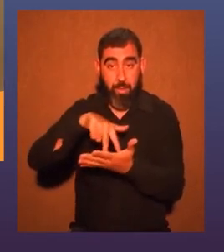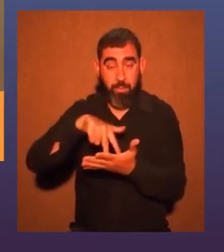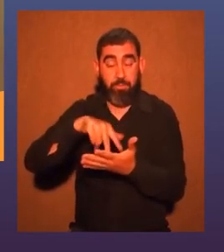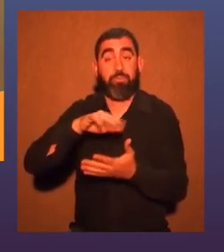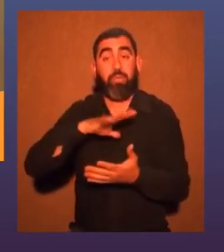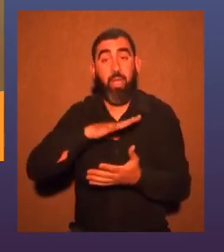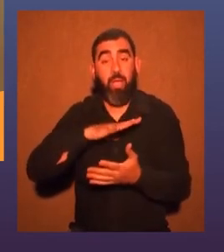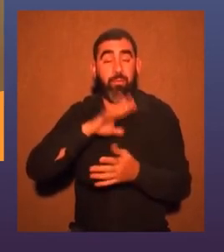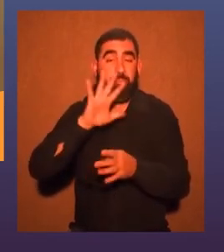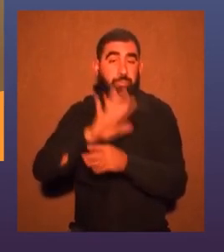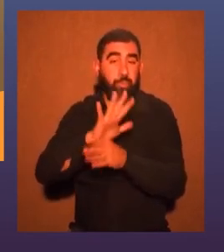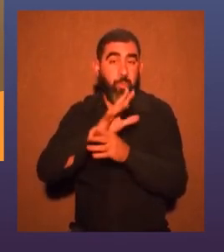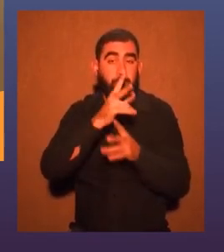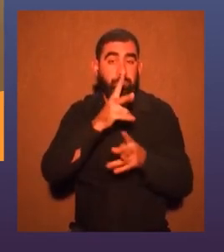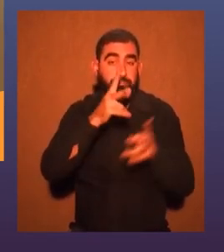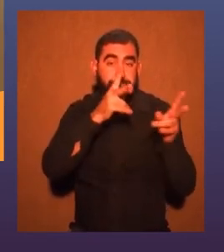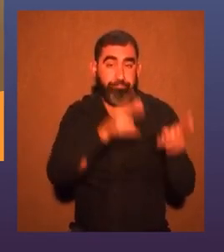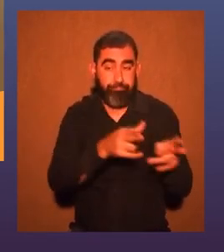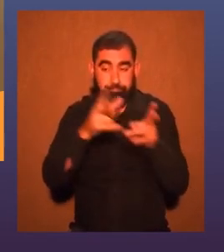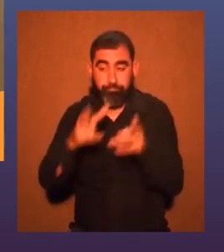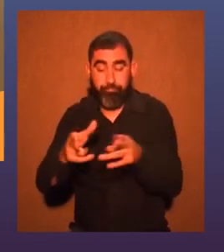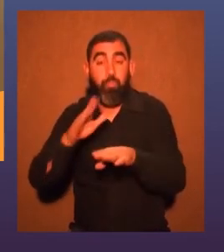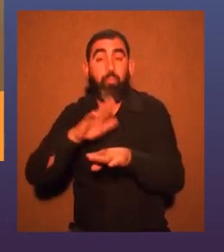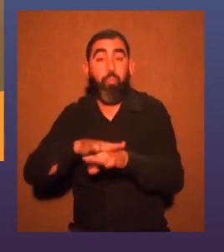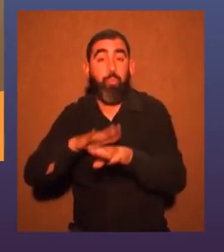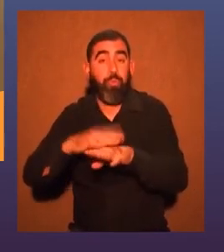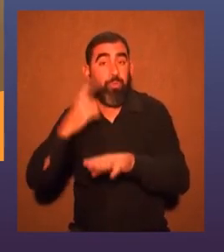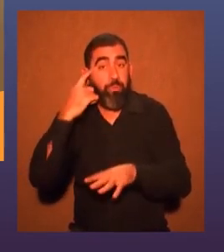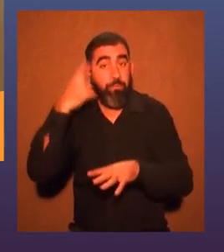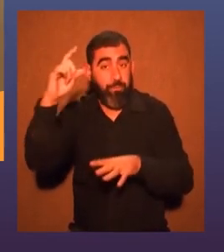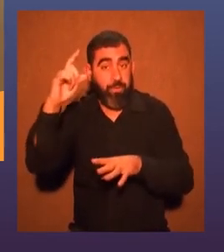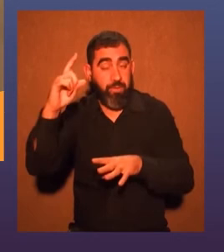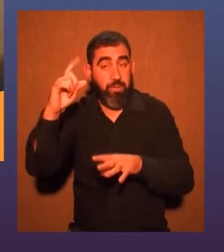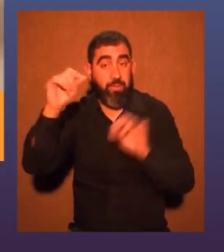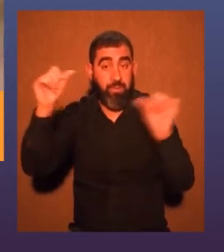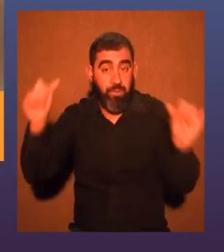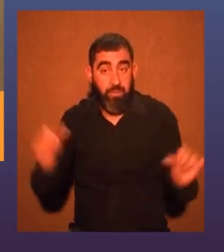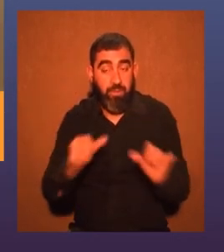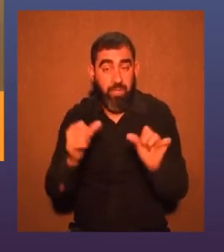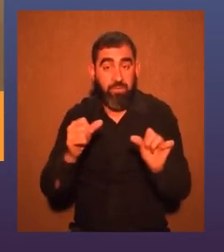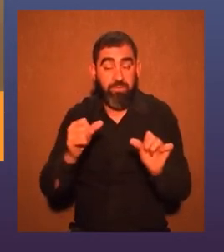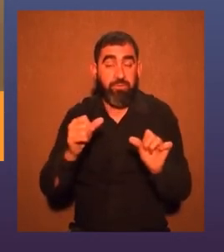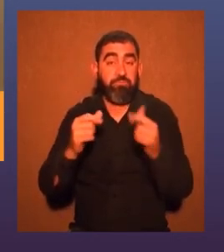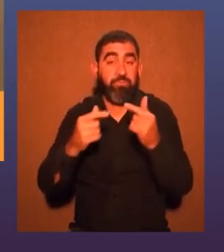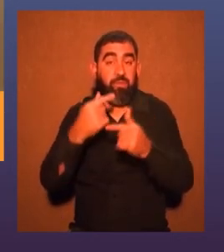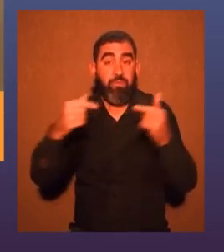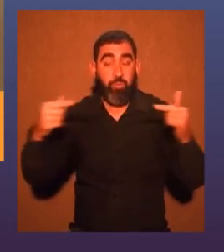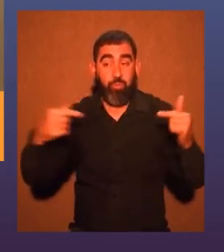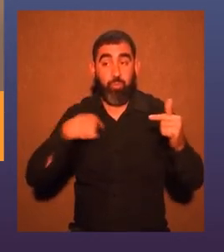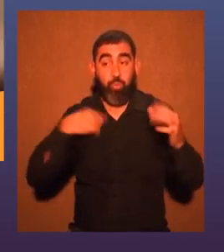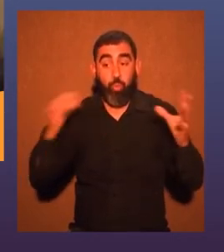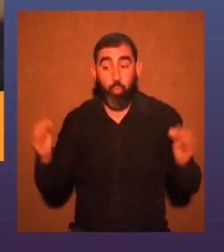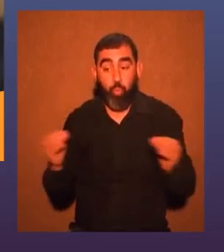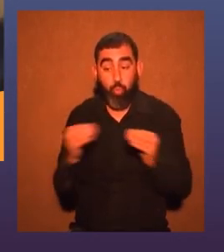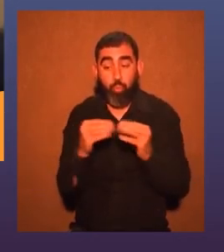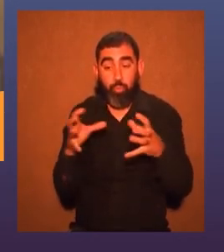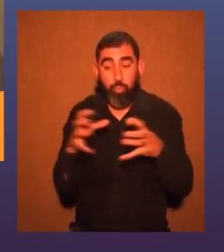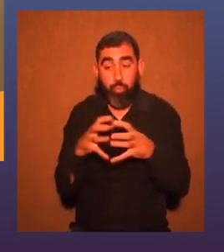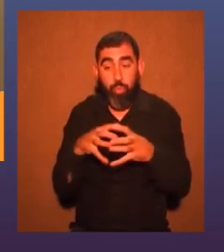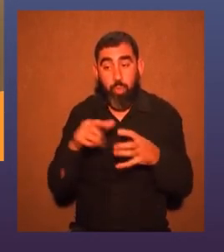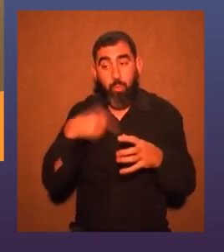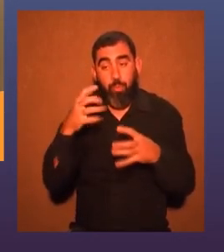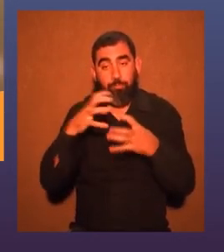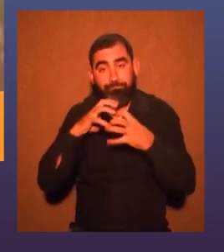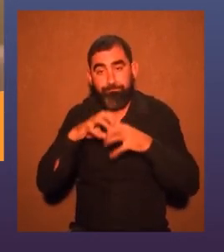Hay como mojones, ¿no? O sea, hay momentos creativos que disparan a ciertos lugares donde uno se junta y después se abre, como